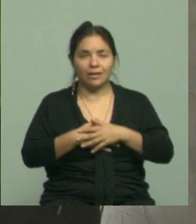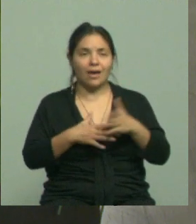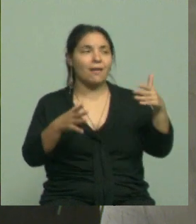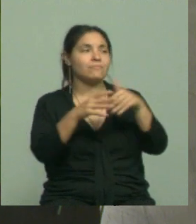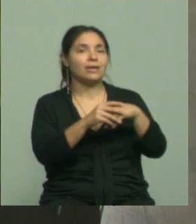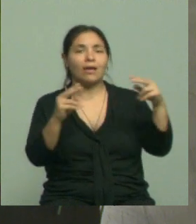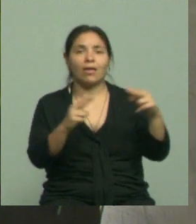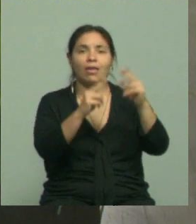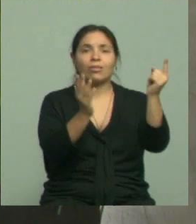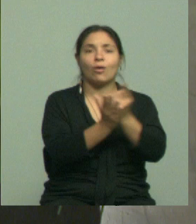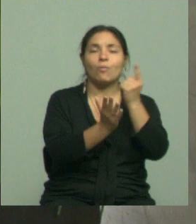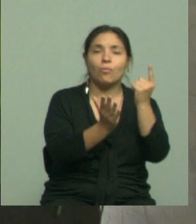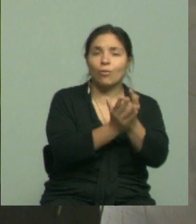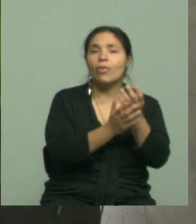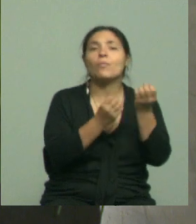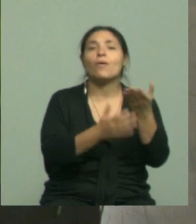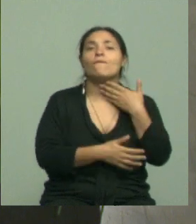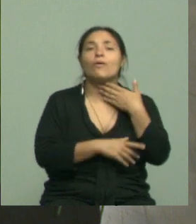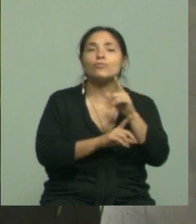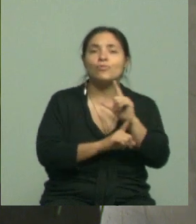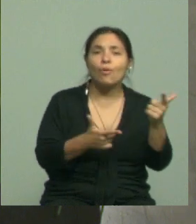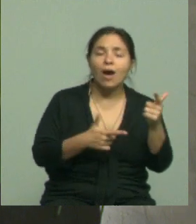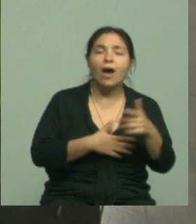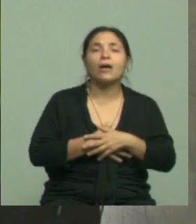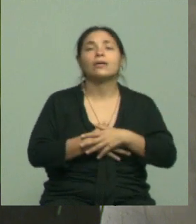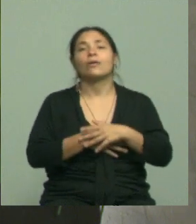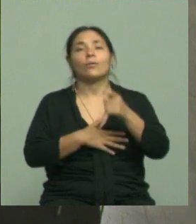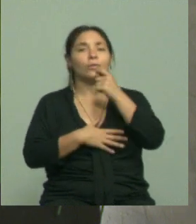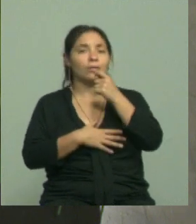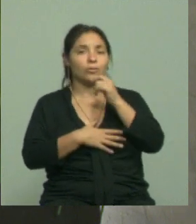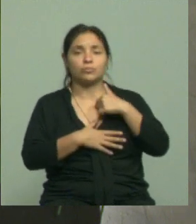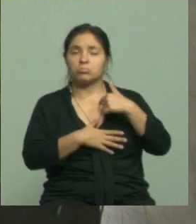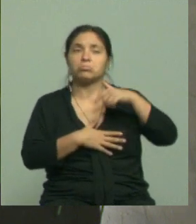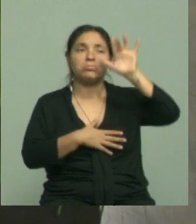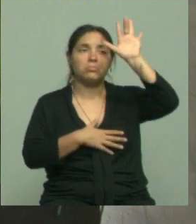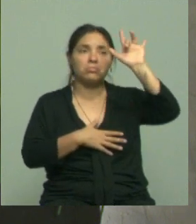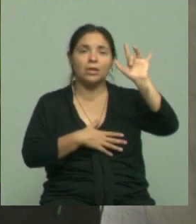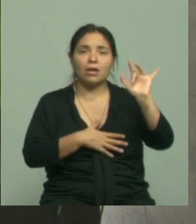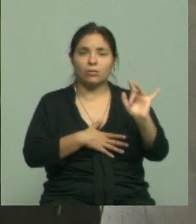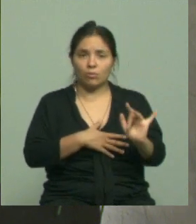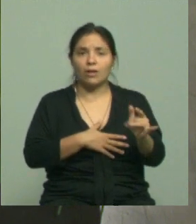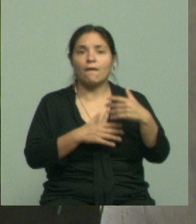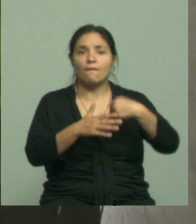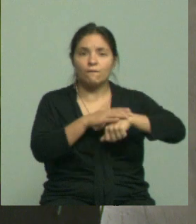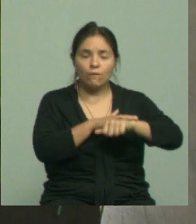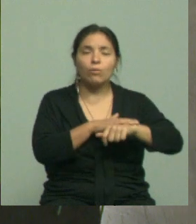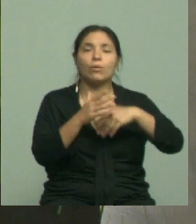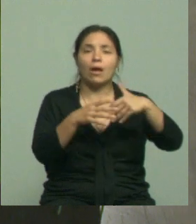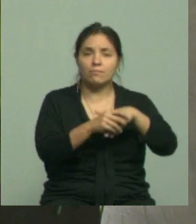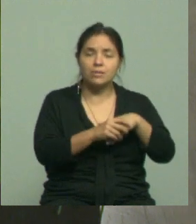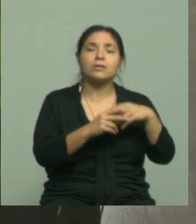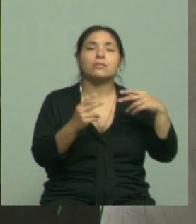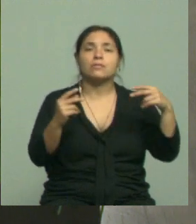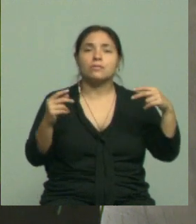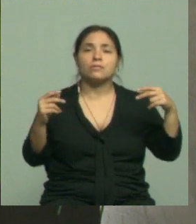de repente me quedo sin voz. Claro. O yo iba todos los miércoles a juntarme a jugar al fútbol con mis amigos, pero